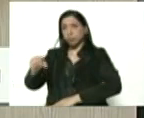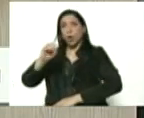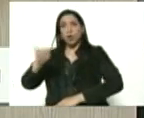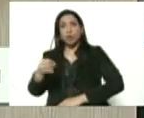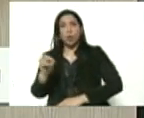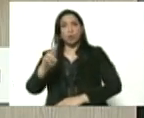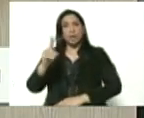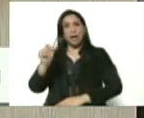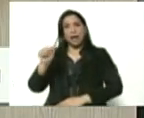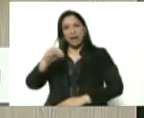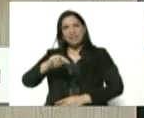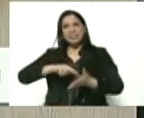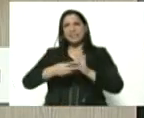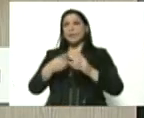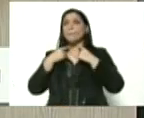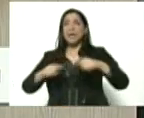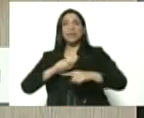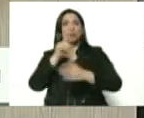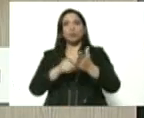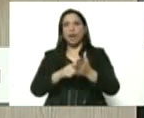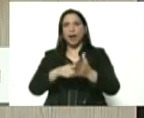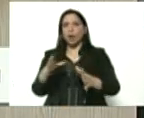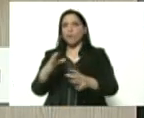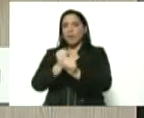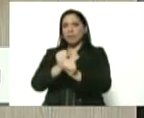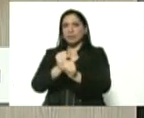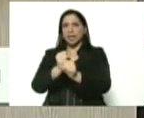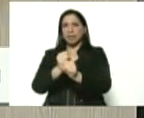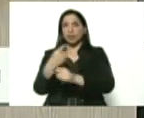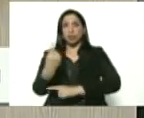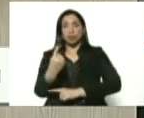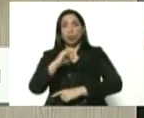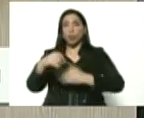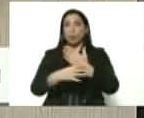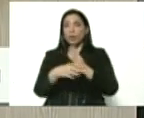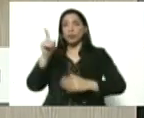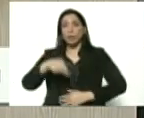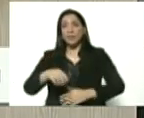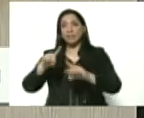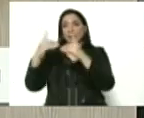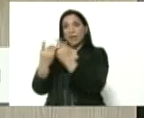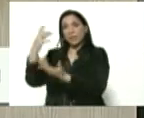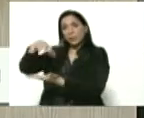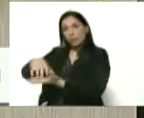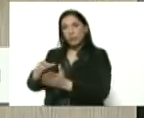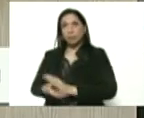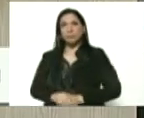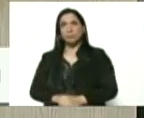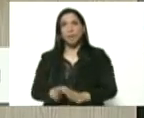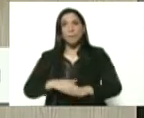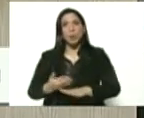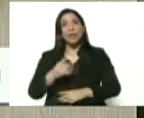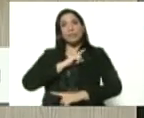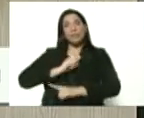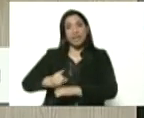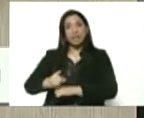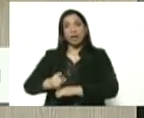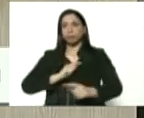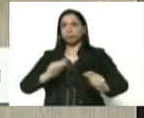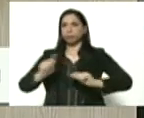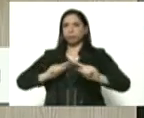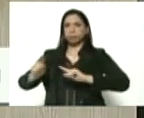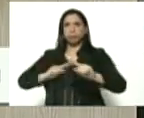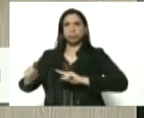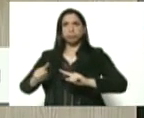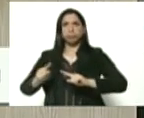esto podría significar una pérdida total de la credibilidad, no solo de Guaidó, sino del Departamento de Estado, que debería manejar esto con más discreción